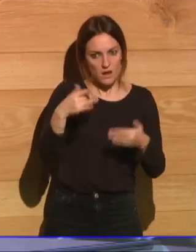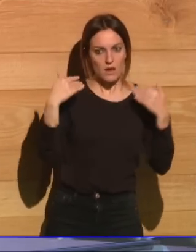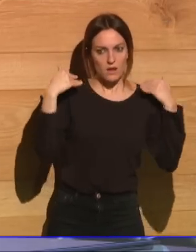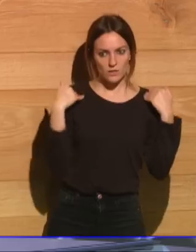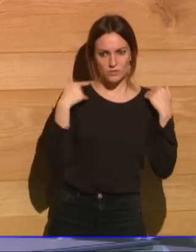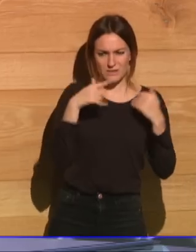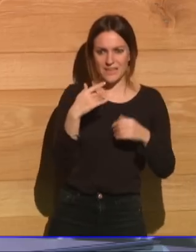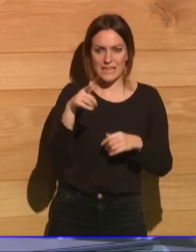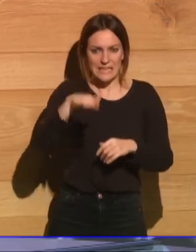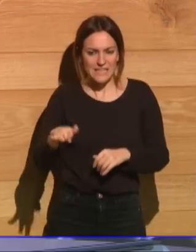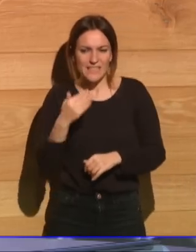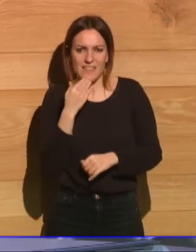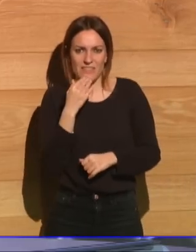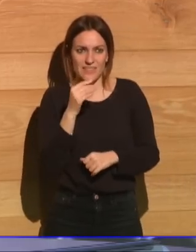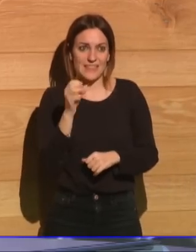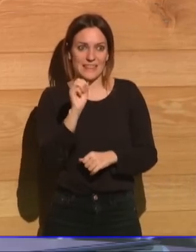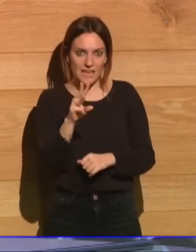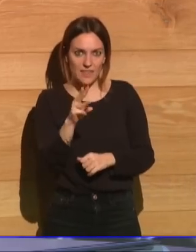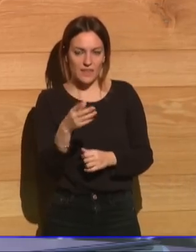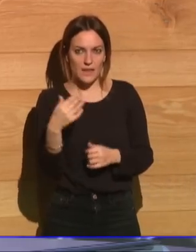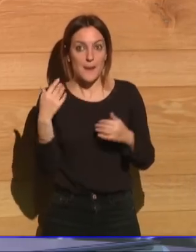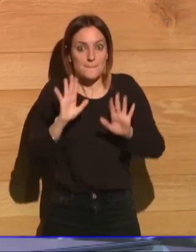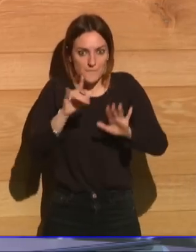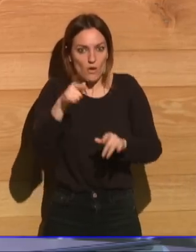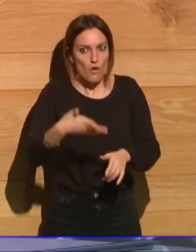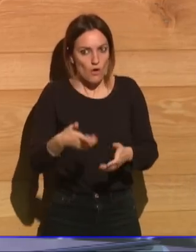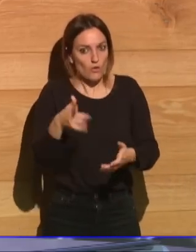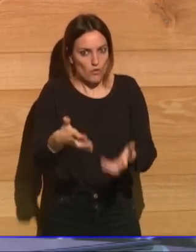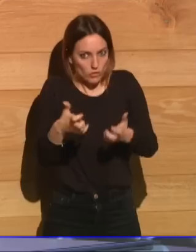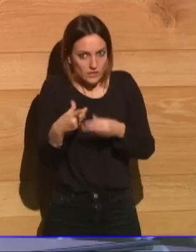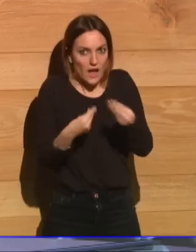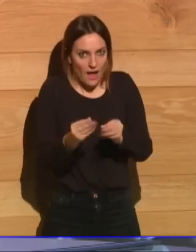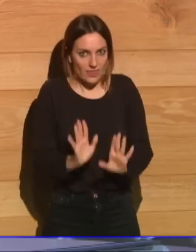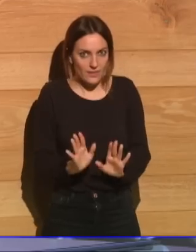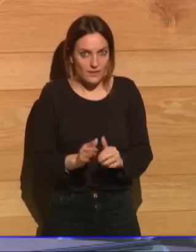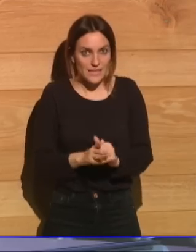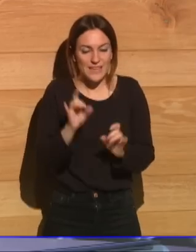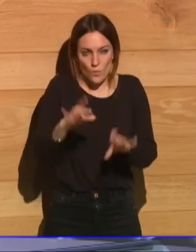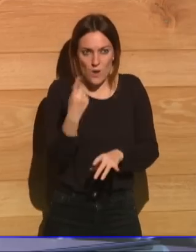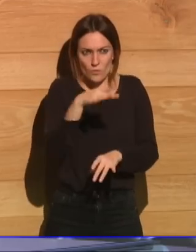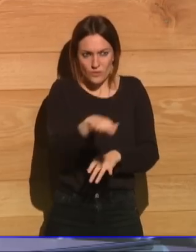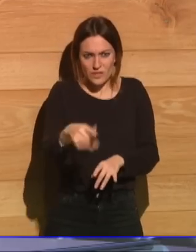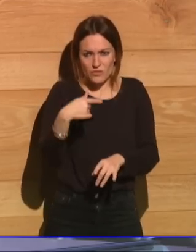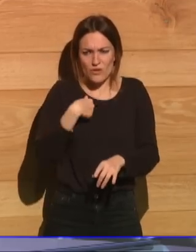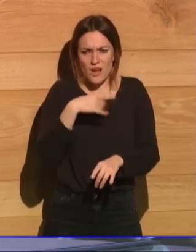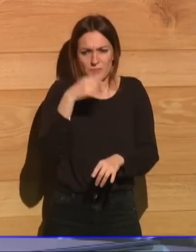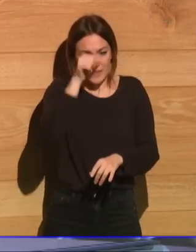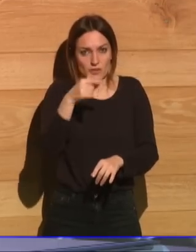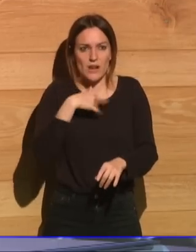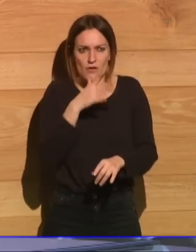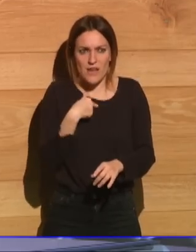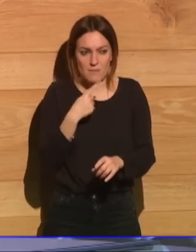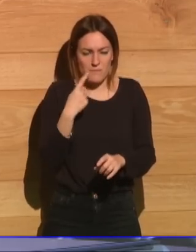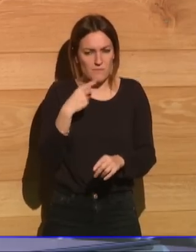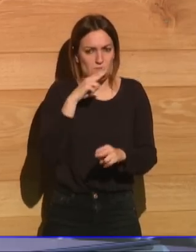una niña de 13 años o los que tuviera en ese momento, pero lo está haciendo. Igual que hay un mocoso, que ahora no recuerdo cuál es su nombre, pero lo buscamos en